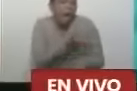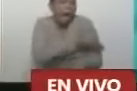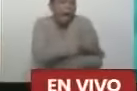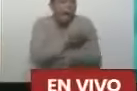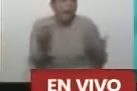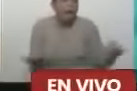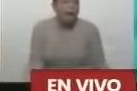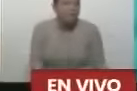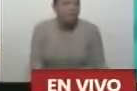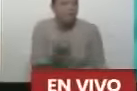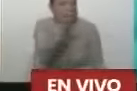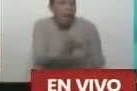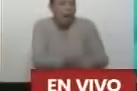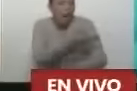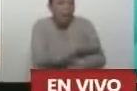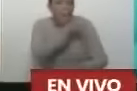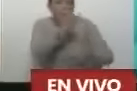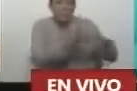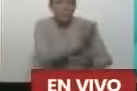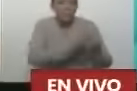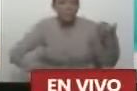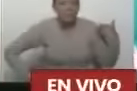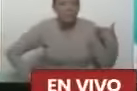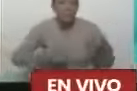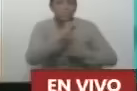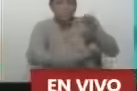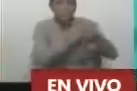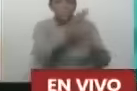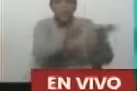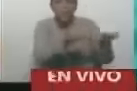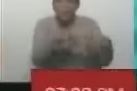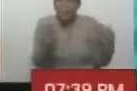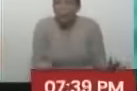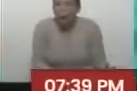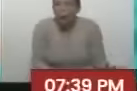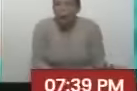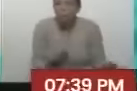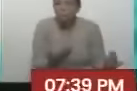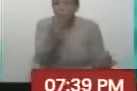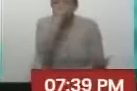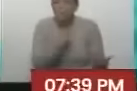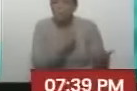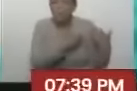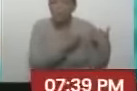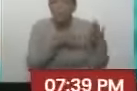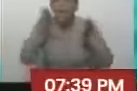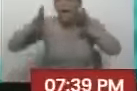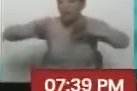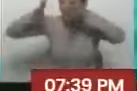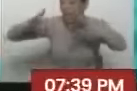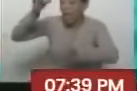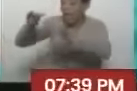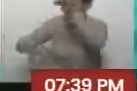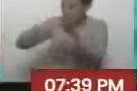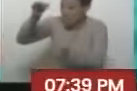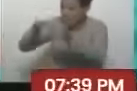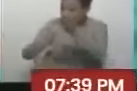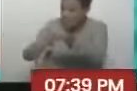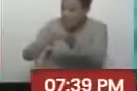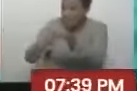responsabilidad que tenía antes de ser presidente de la Corte Internacional de Justicia era asesora jurídica